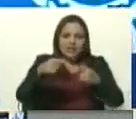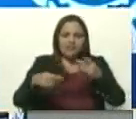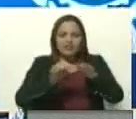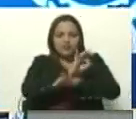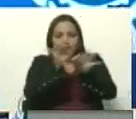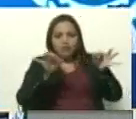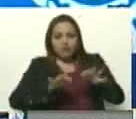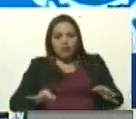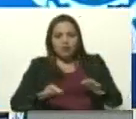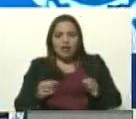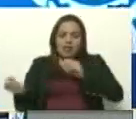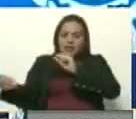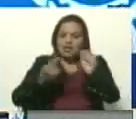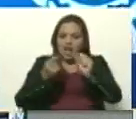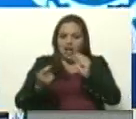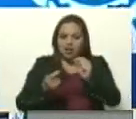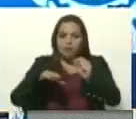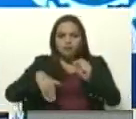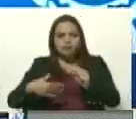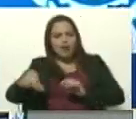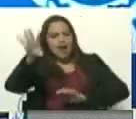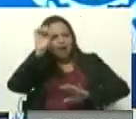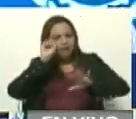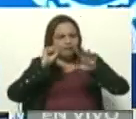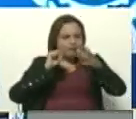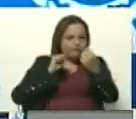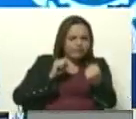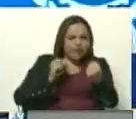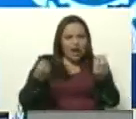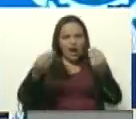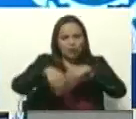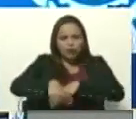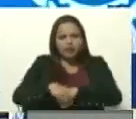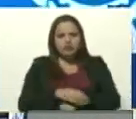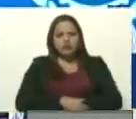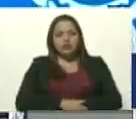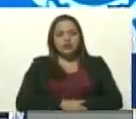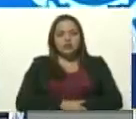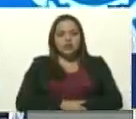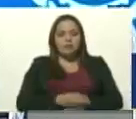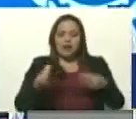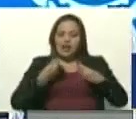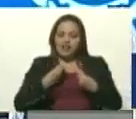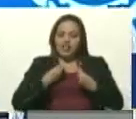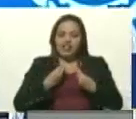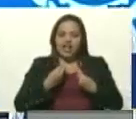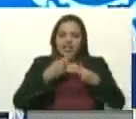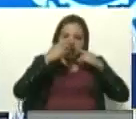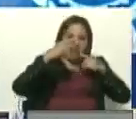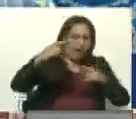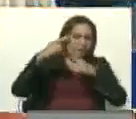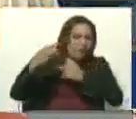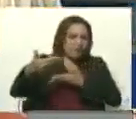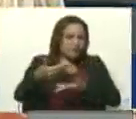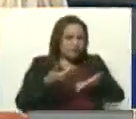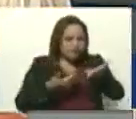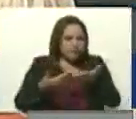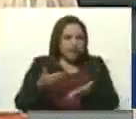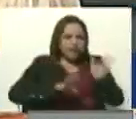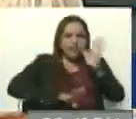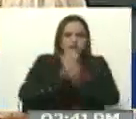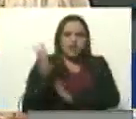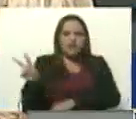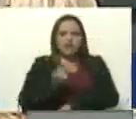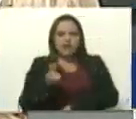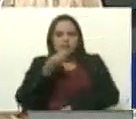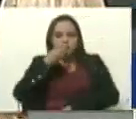mecanismos de diálogo para el entendimiento, para la vida en tolerancia, para el desarrollo de Venezuela, para el